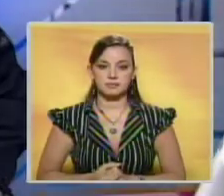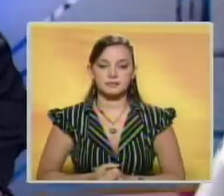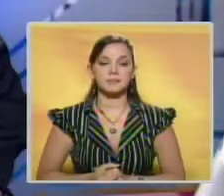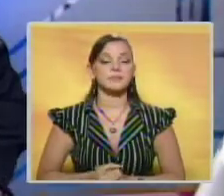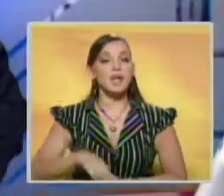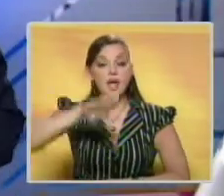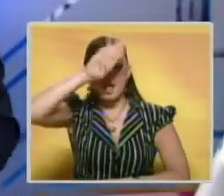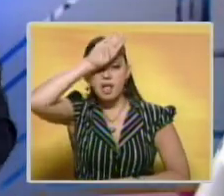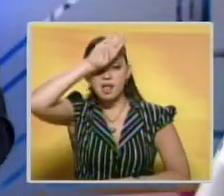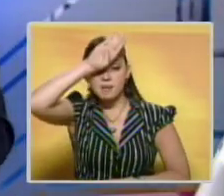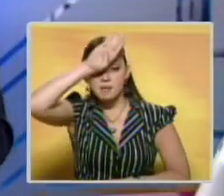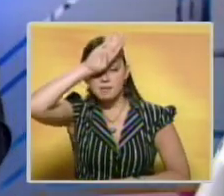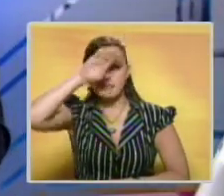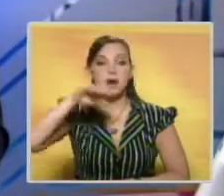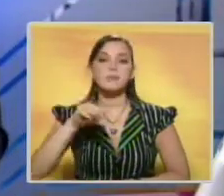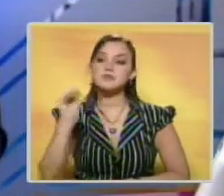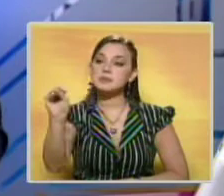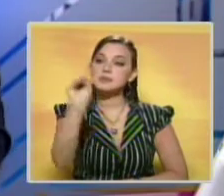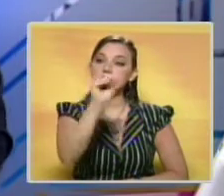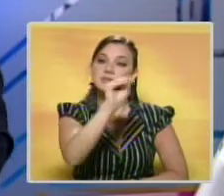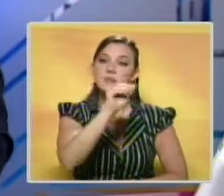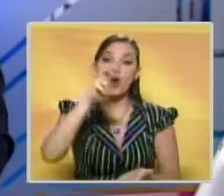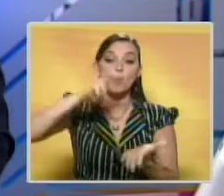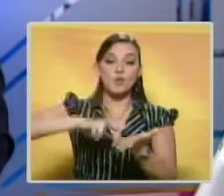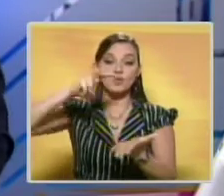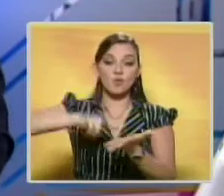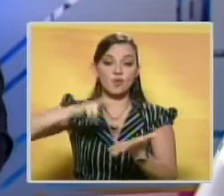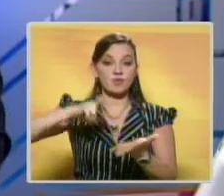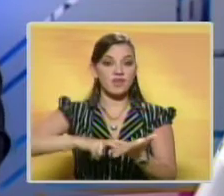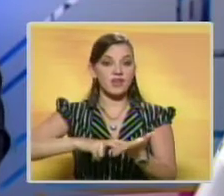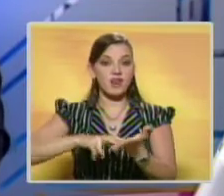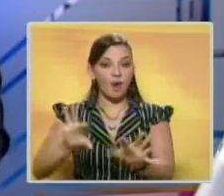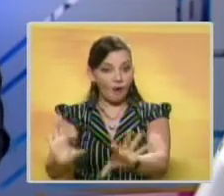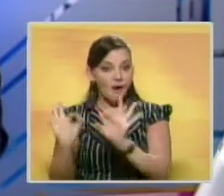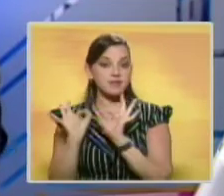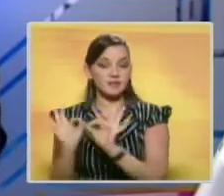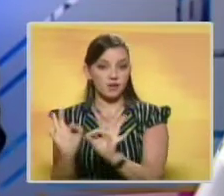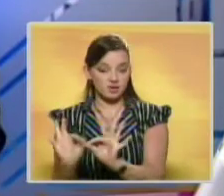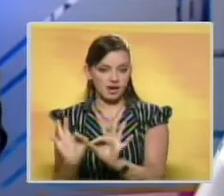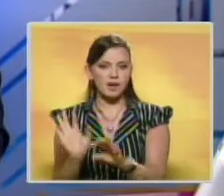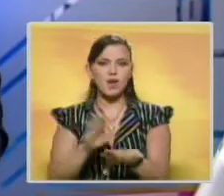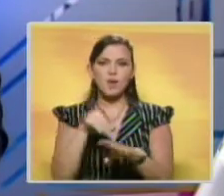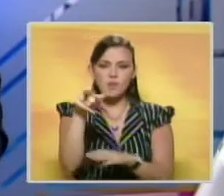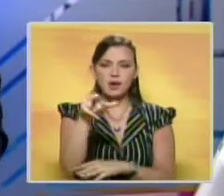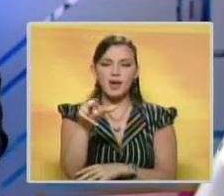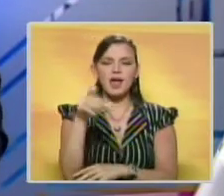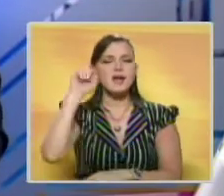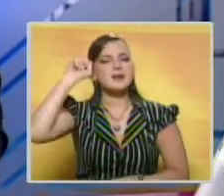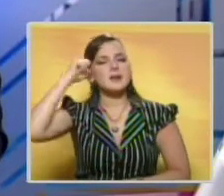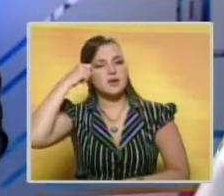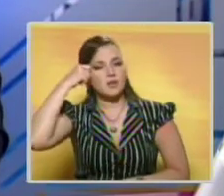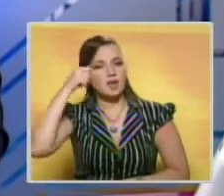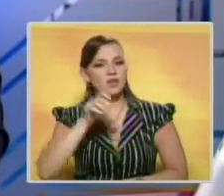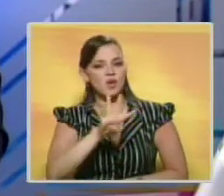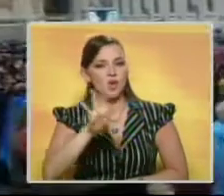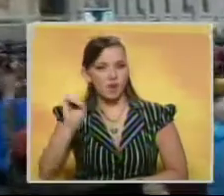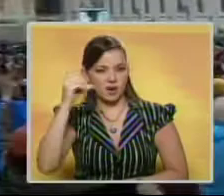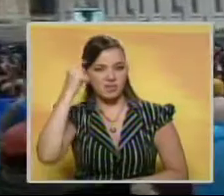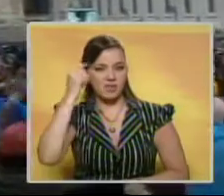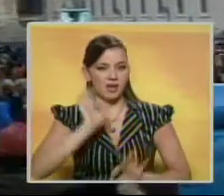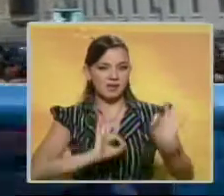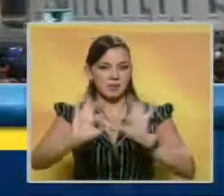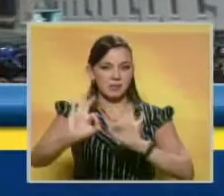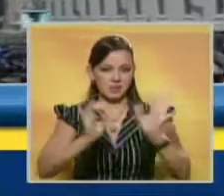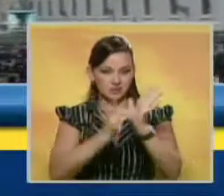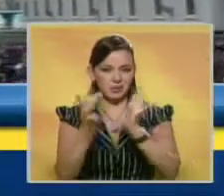El Papa Francisco convocó un jubileo extraordinario durante un acto penitencial de la Cuaresma en la Basílica de San Pedro. El